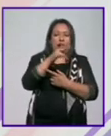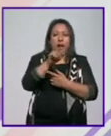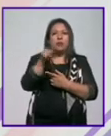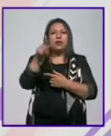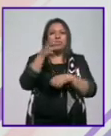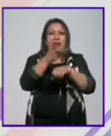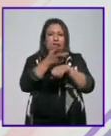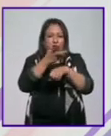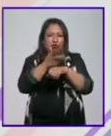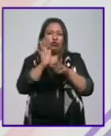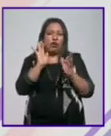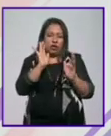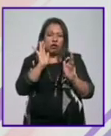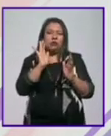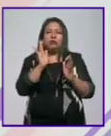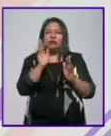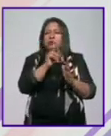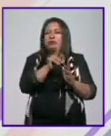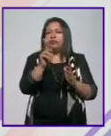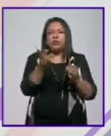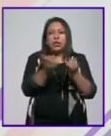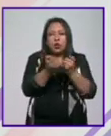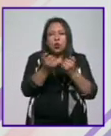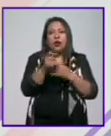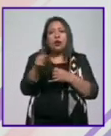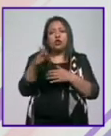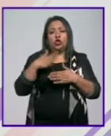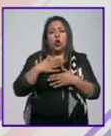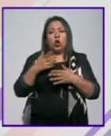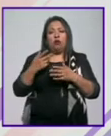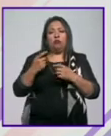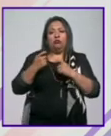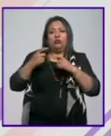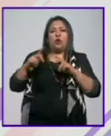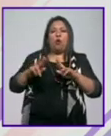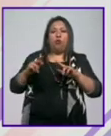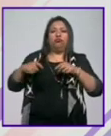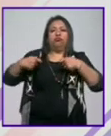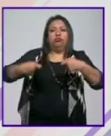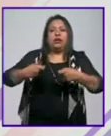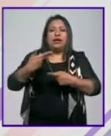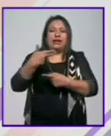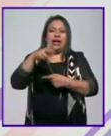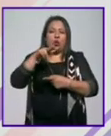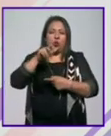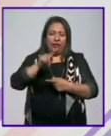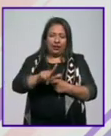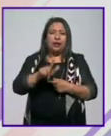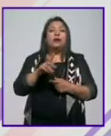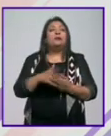comunidades estadounidenses, él con su raíz náhuatl. Y bueno, también